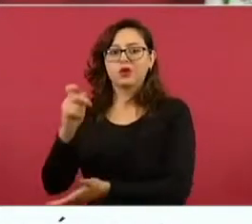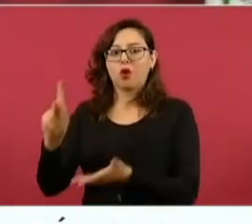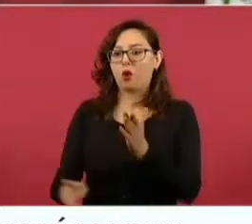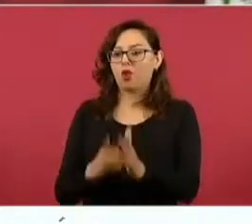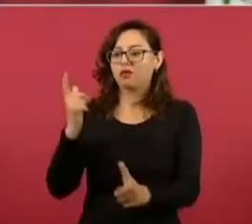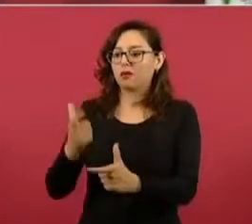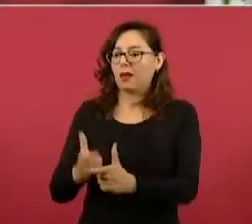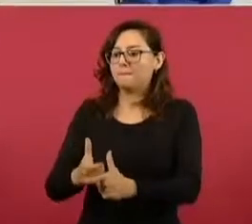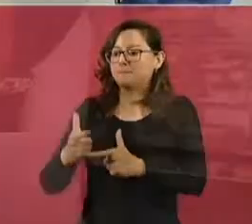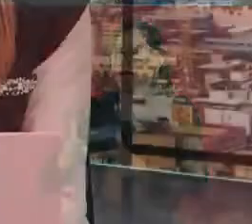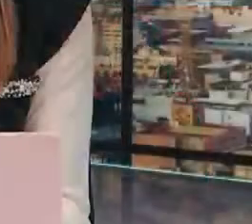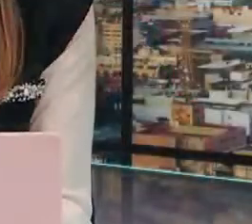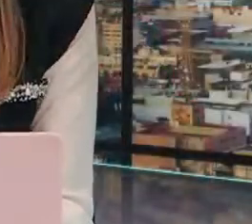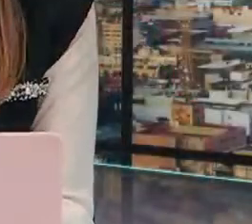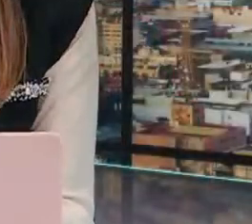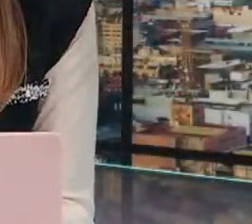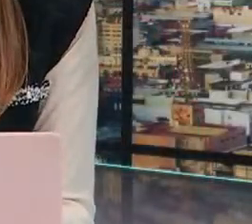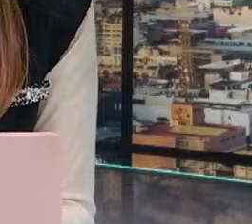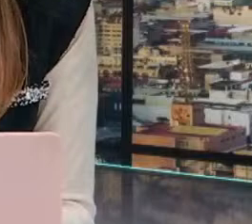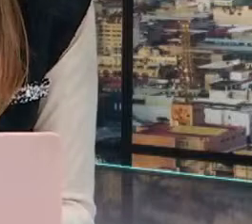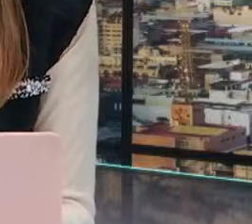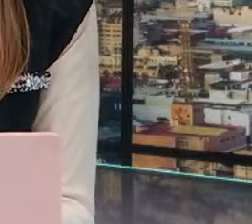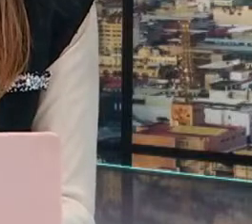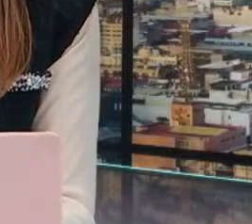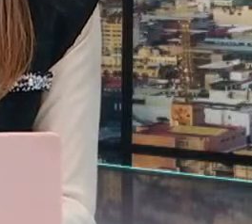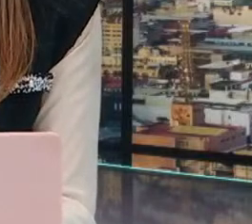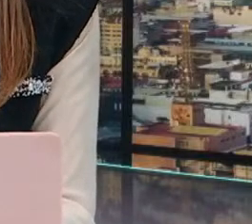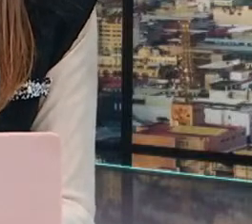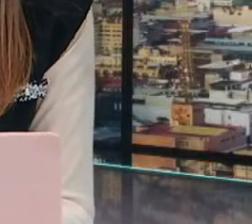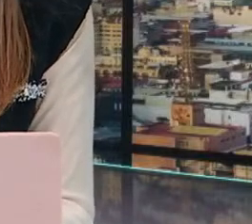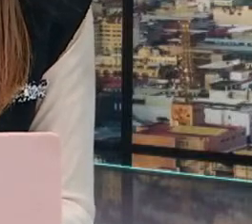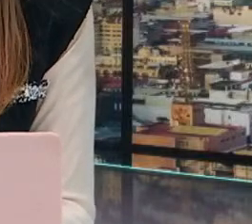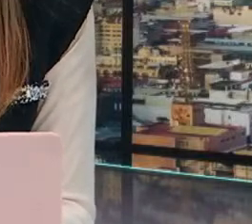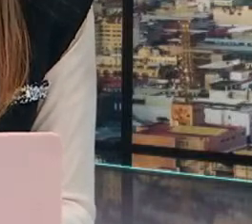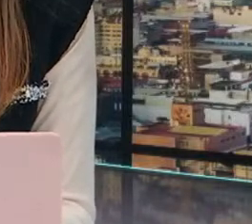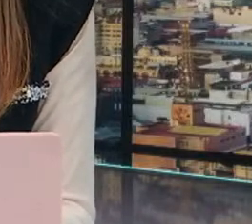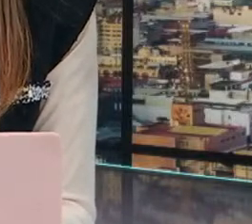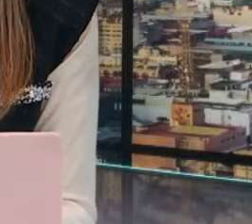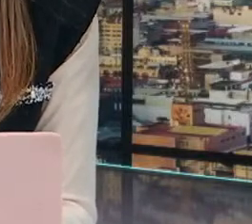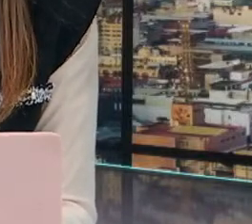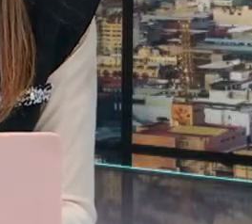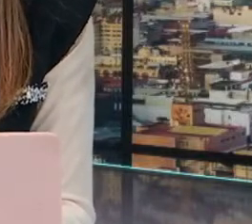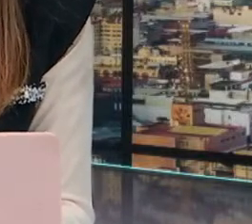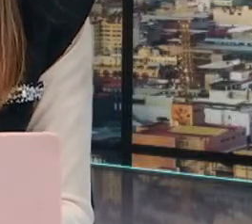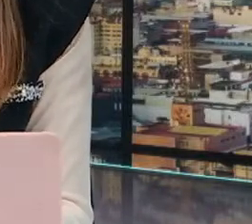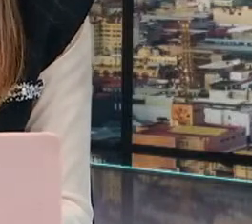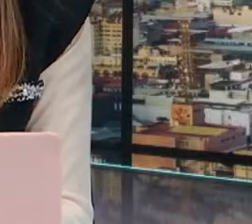histórico. Tras esta victoria de Gustavo Petro en las elecciones presidenciales de Colombia, el